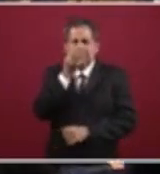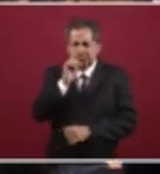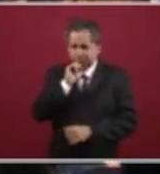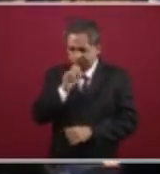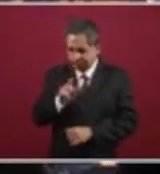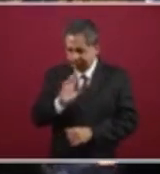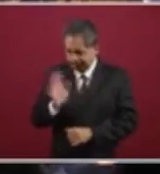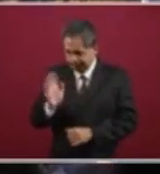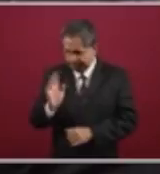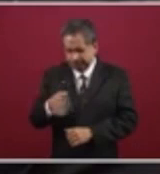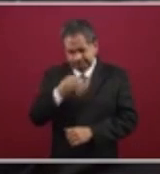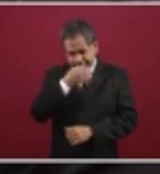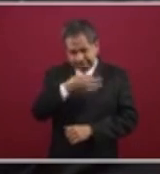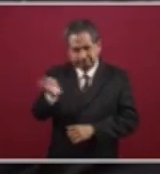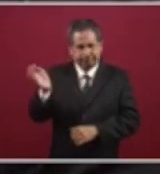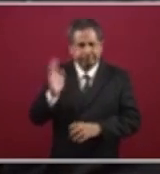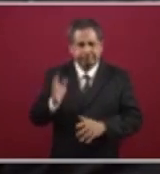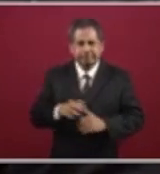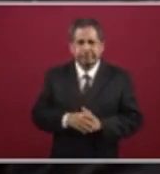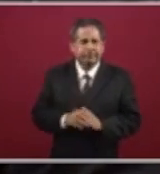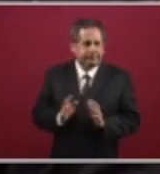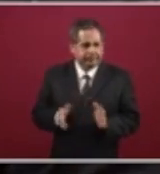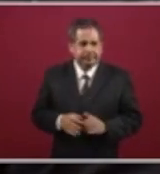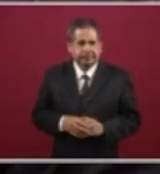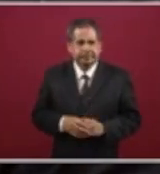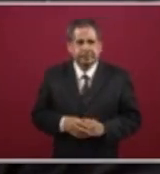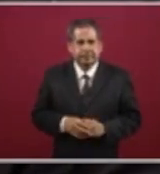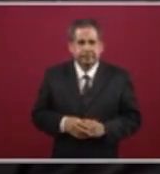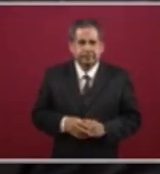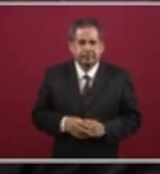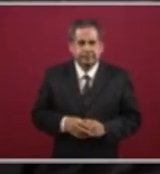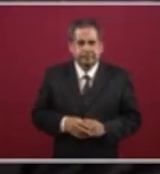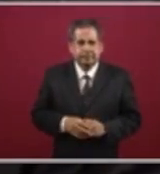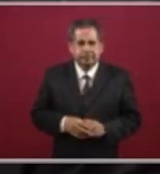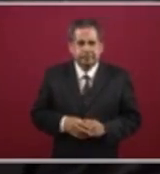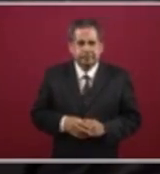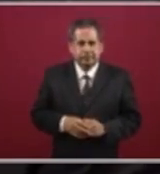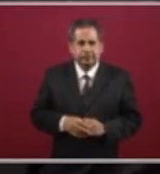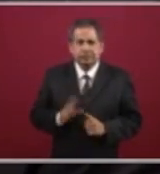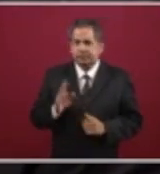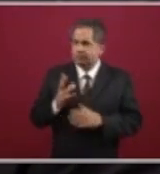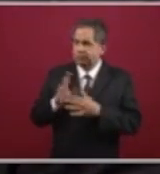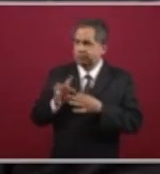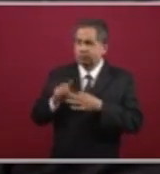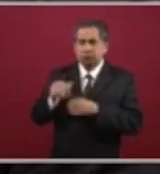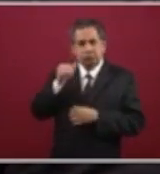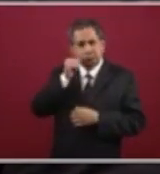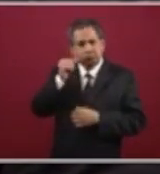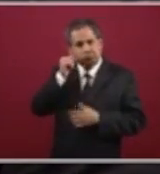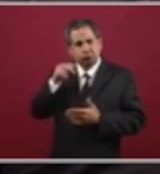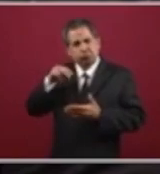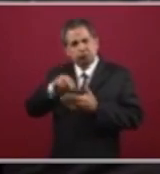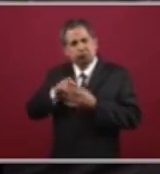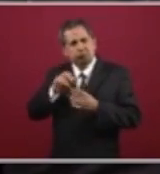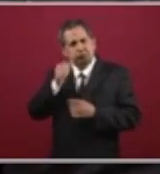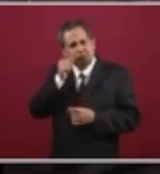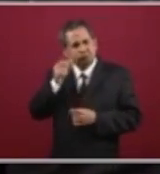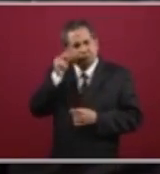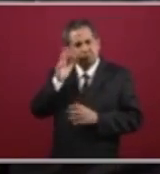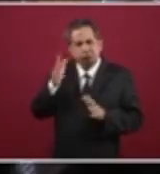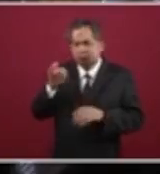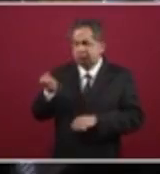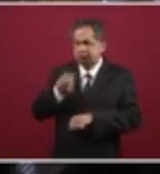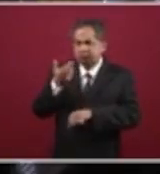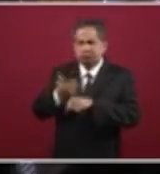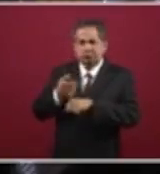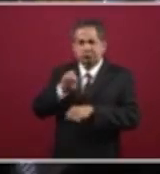Ya habló ayer o antier el